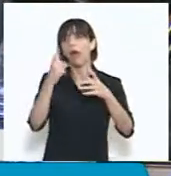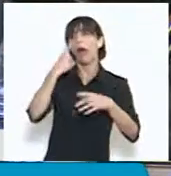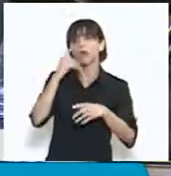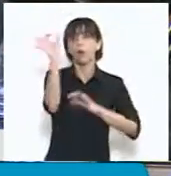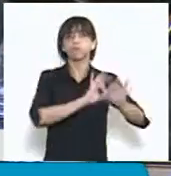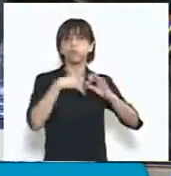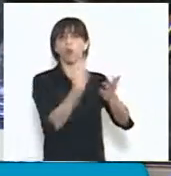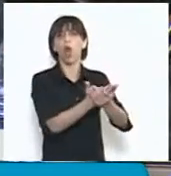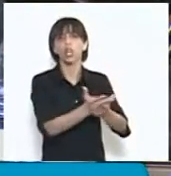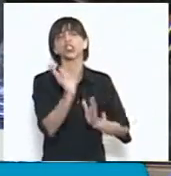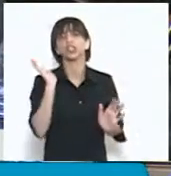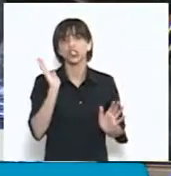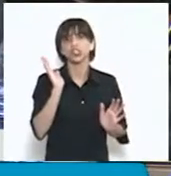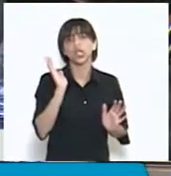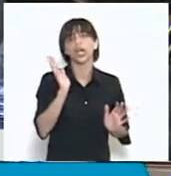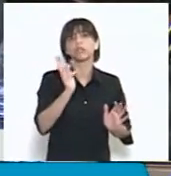proyecto a quién.